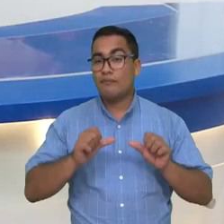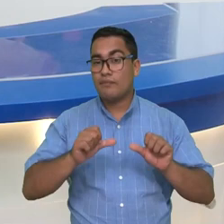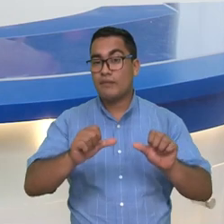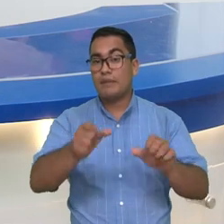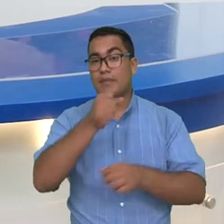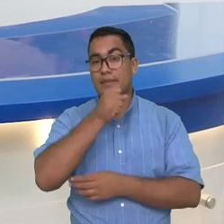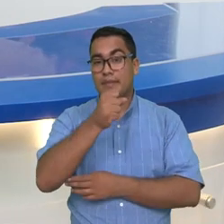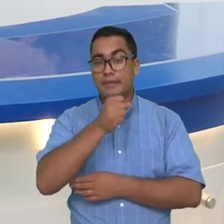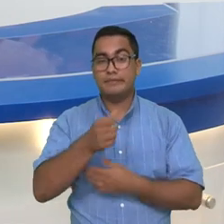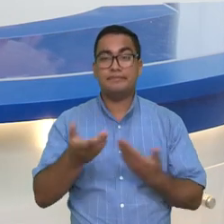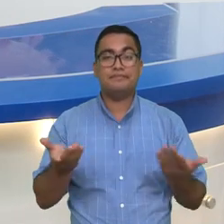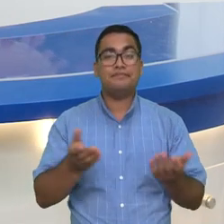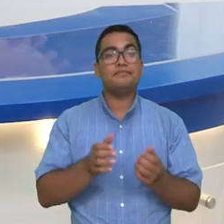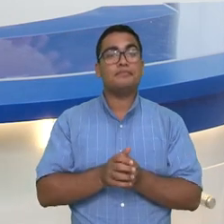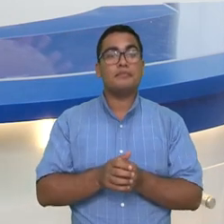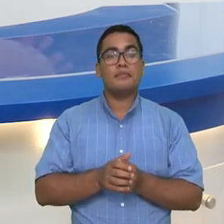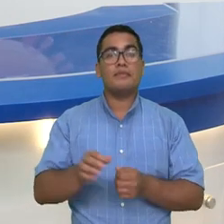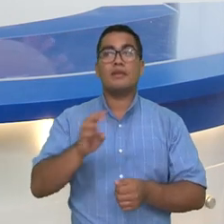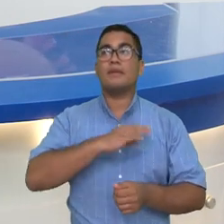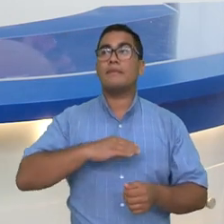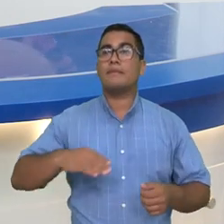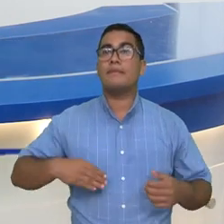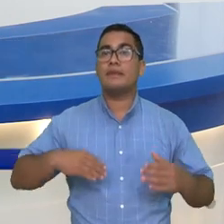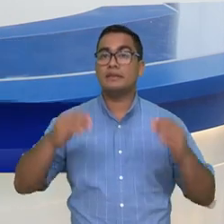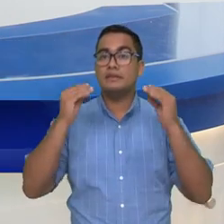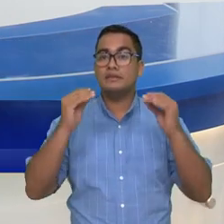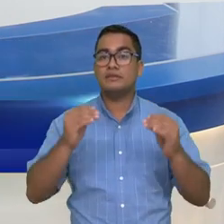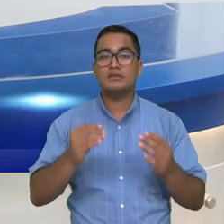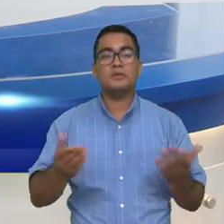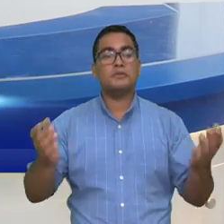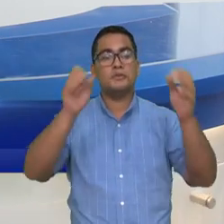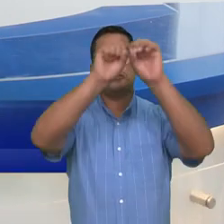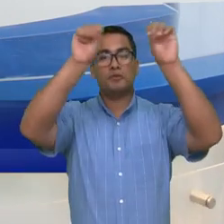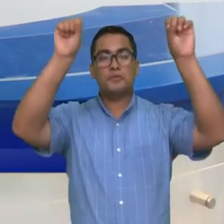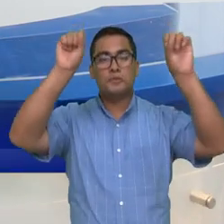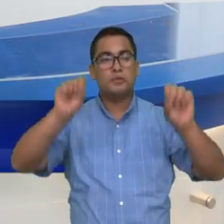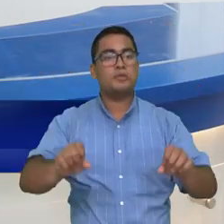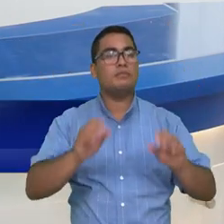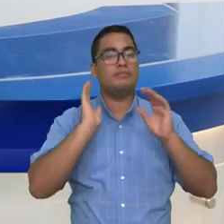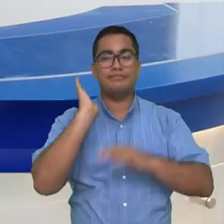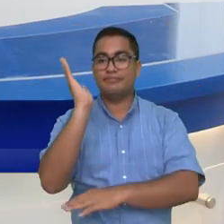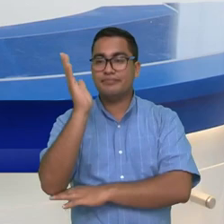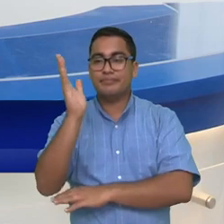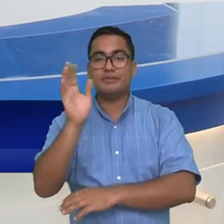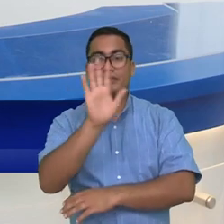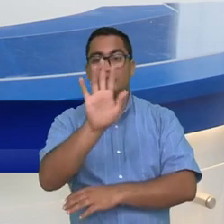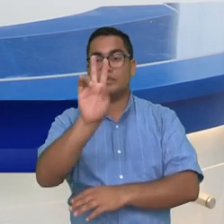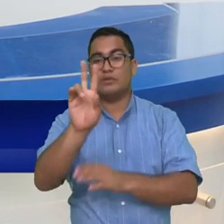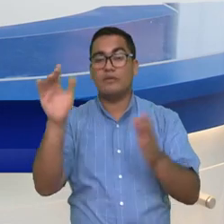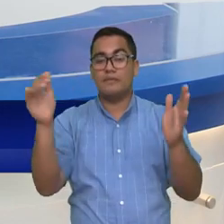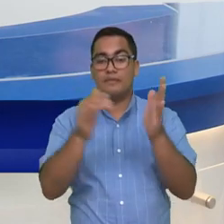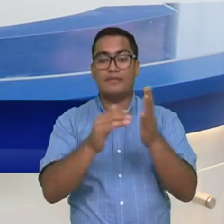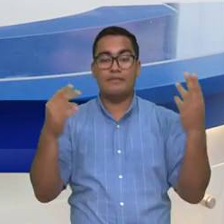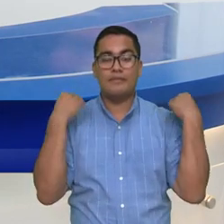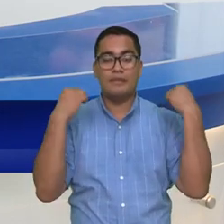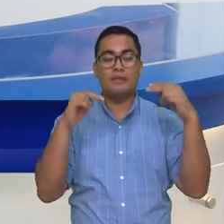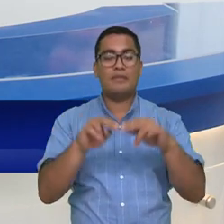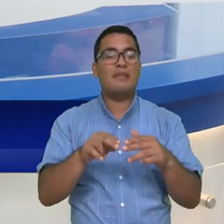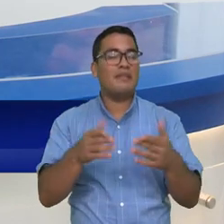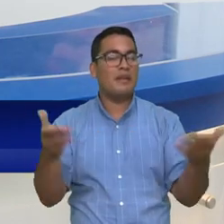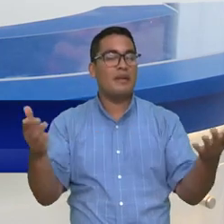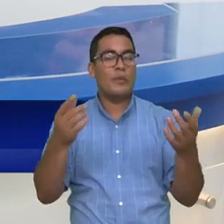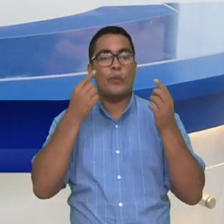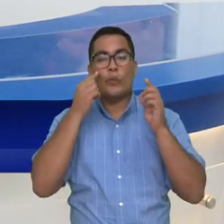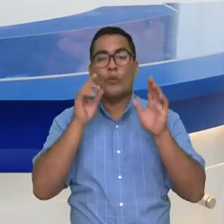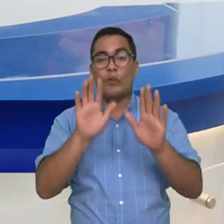Avanzamos con nuestras informaciones. El Ministerio de Educación capacita a más de 52 mil maestros a nivel nacional para reforzar las